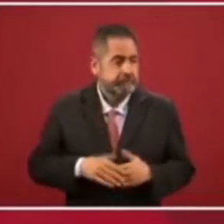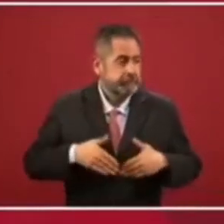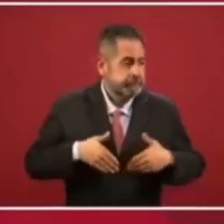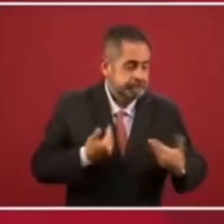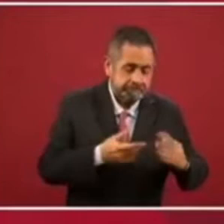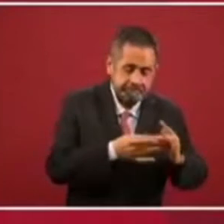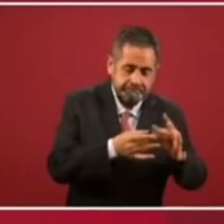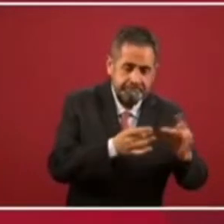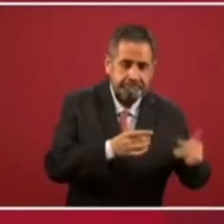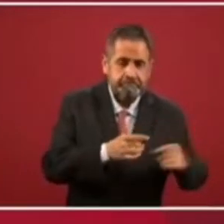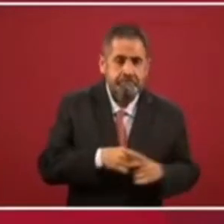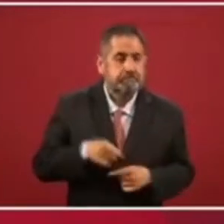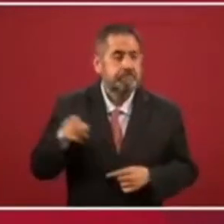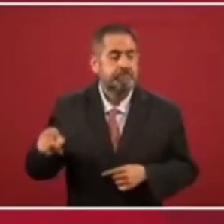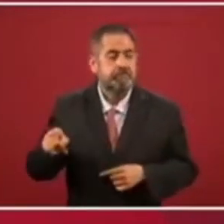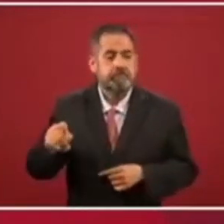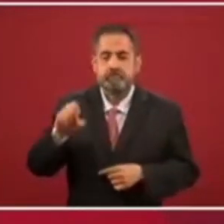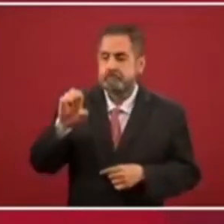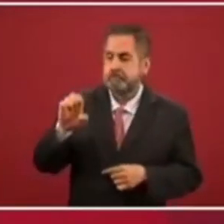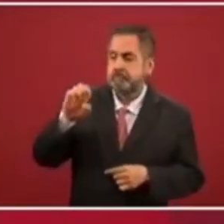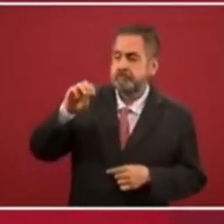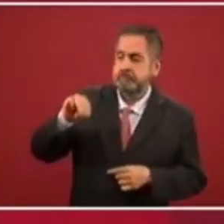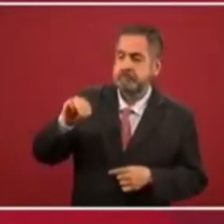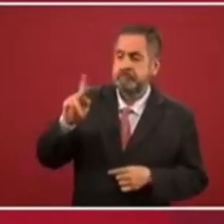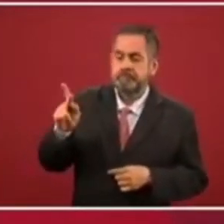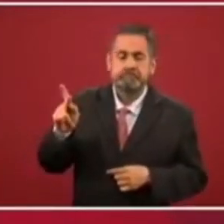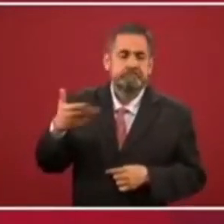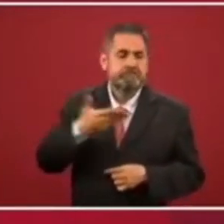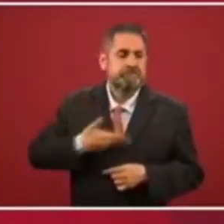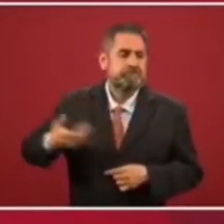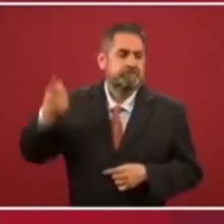había sido el Estado Mayor Presidencial.